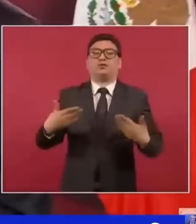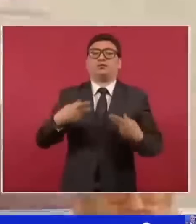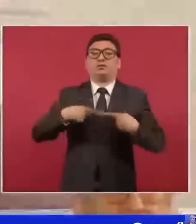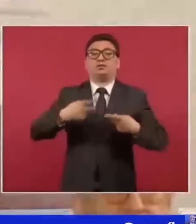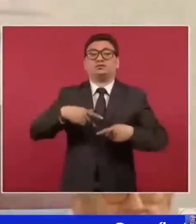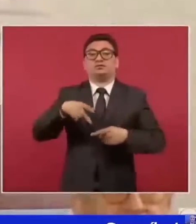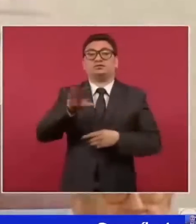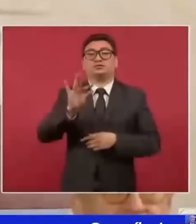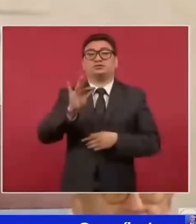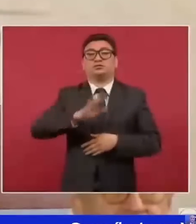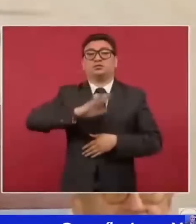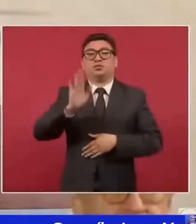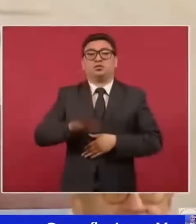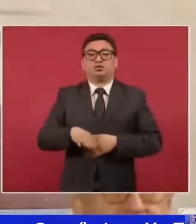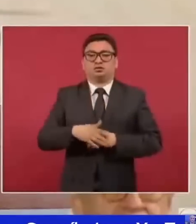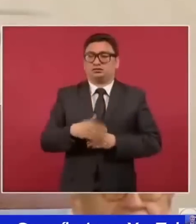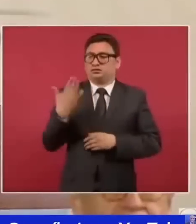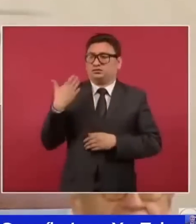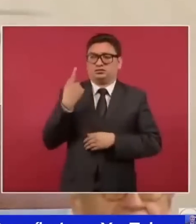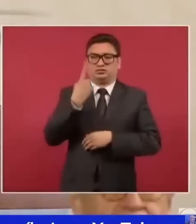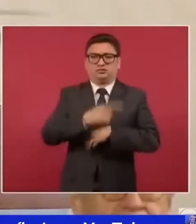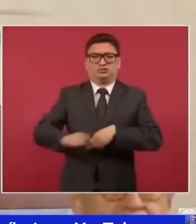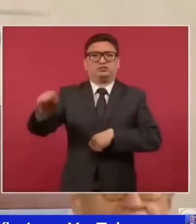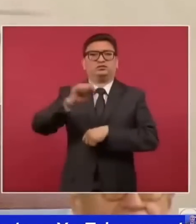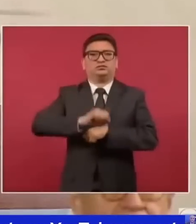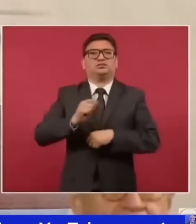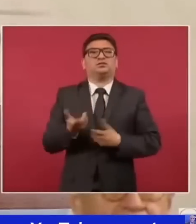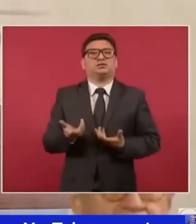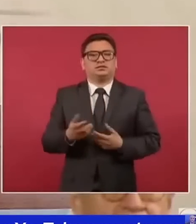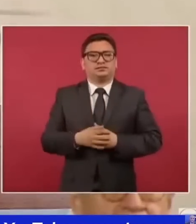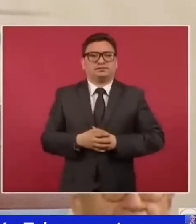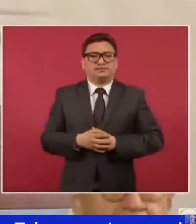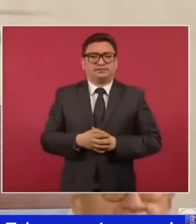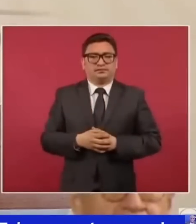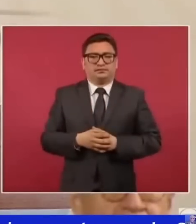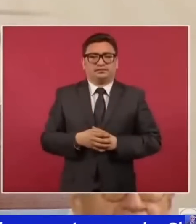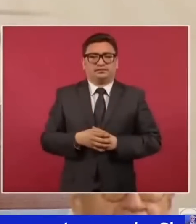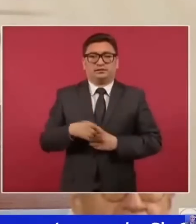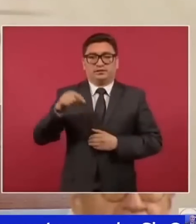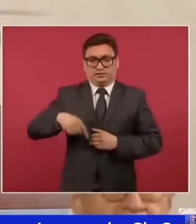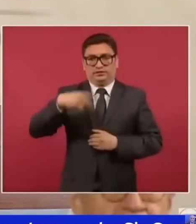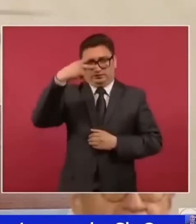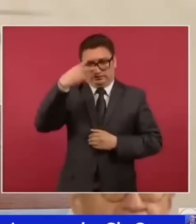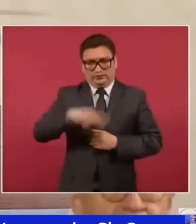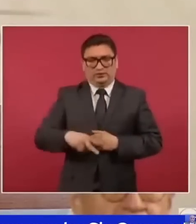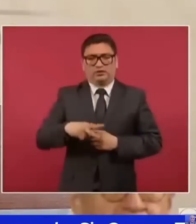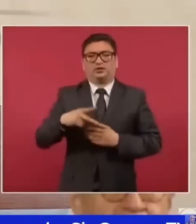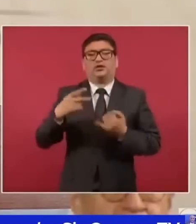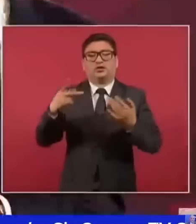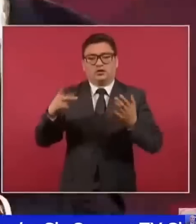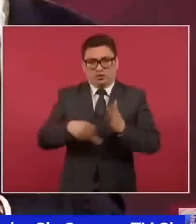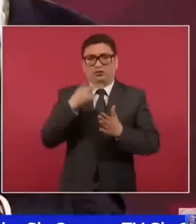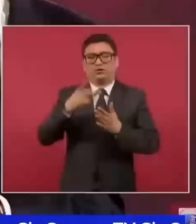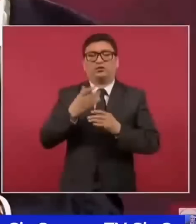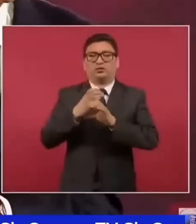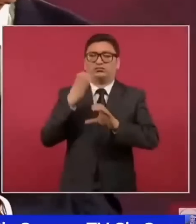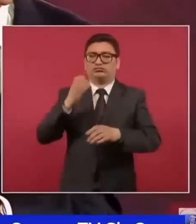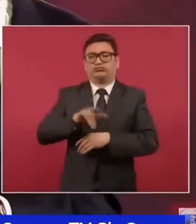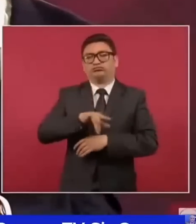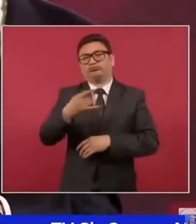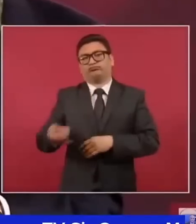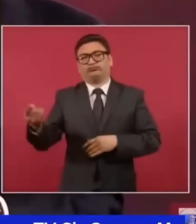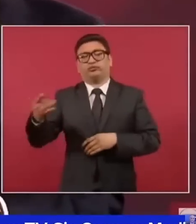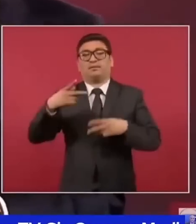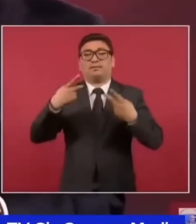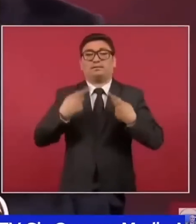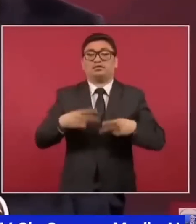muertos. Hace una semana, aquí en nuestro país, otra volcadura, 20 muertos